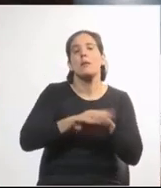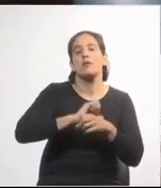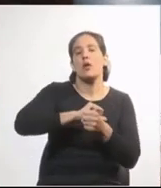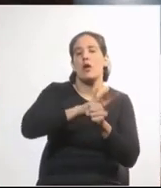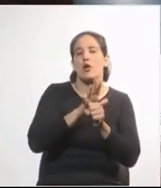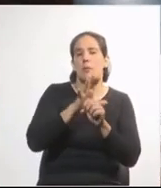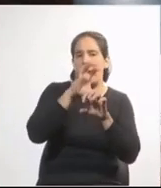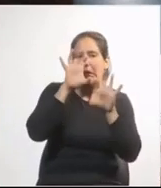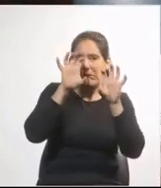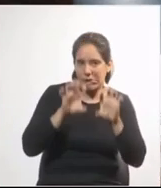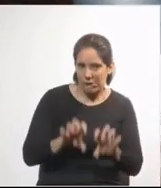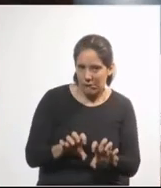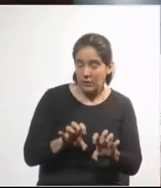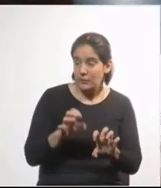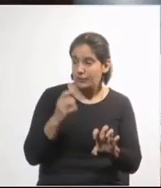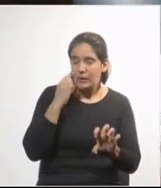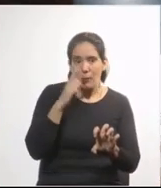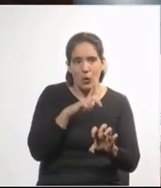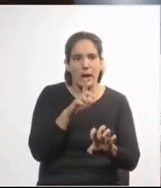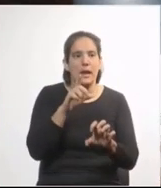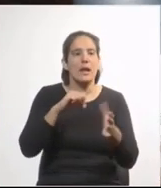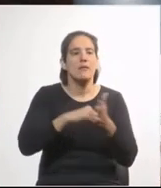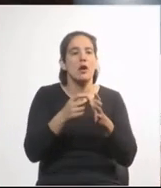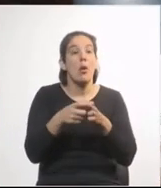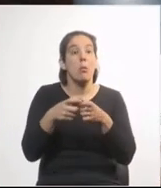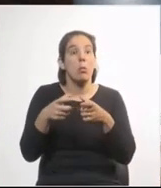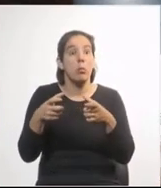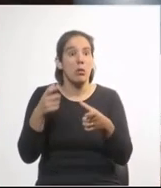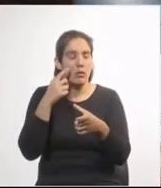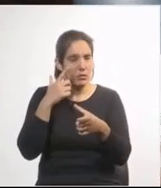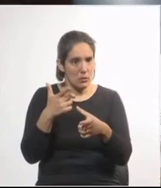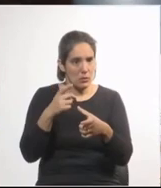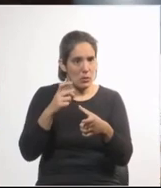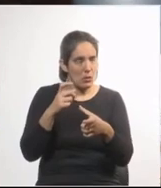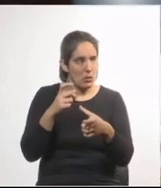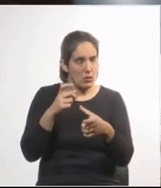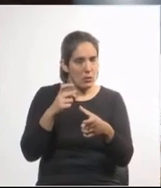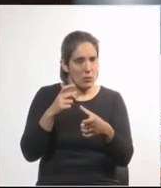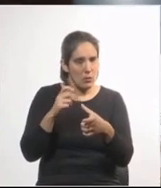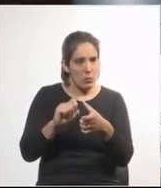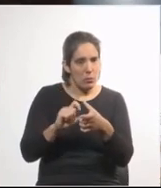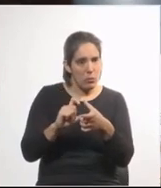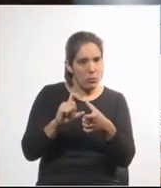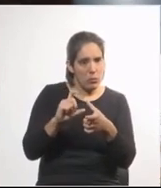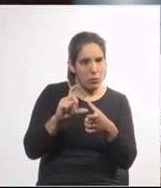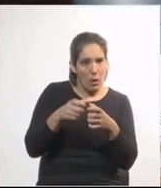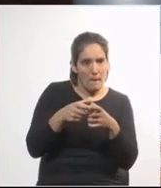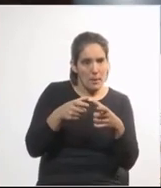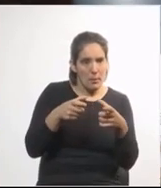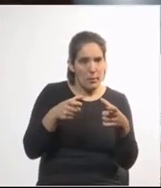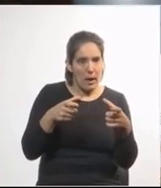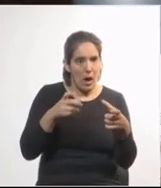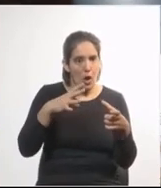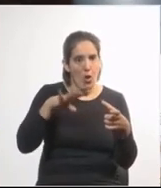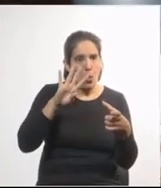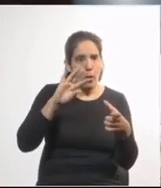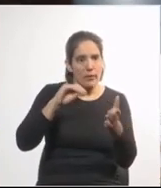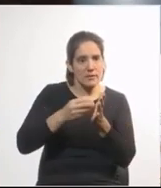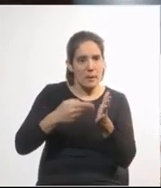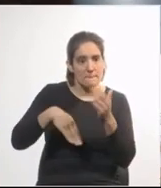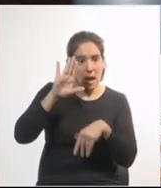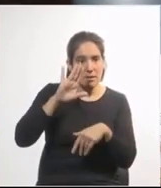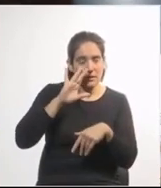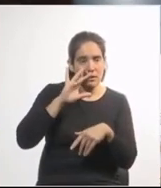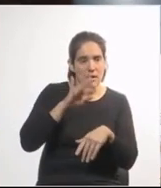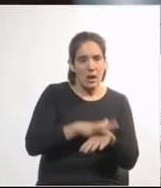economía, reflejado en el comportamiento de las cuentas bancarias con mayores fondos que crecieron 4 veces más que las cuentas